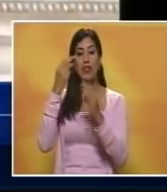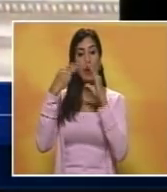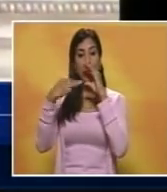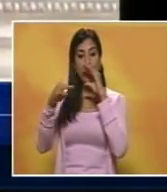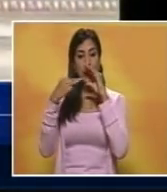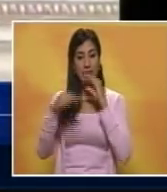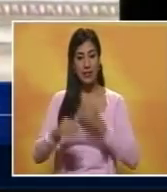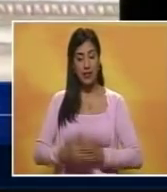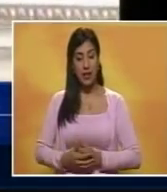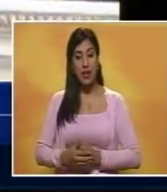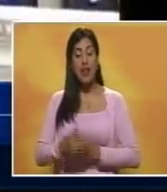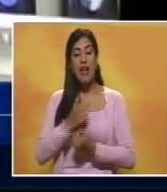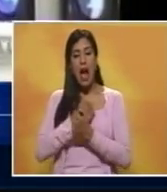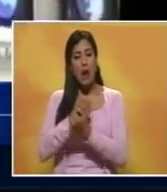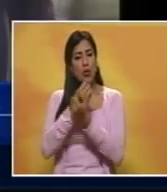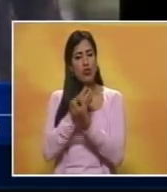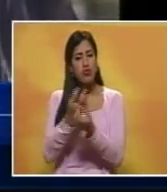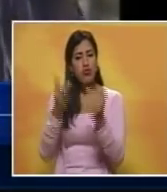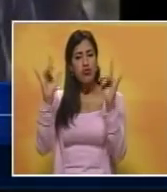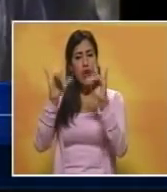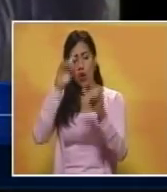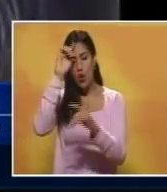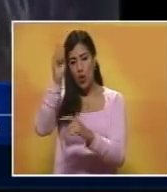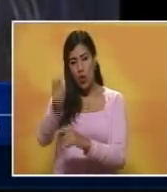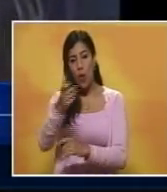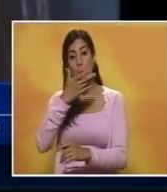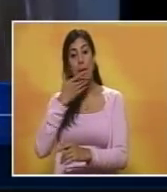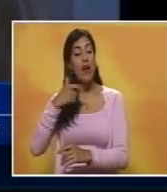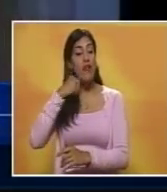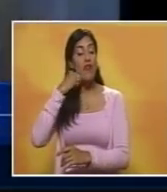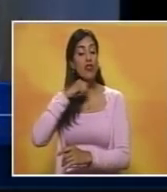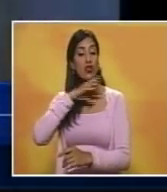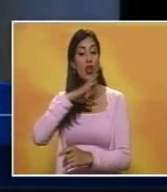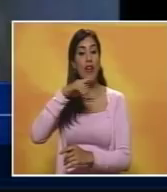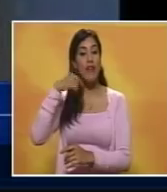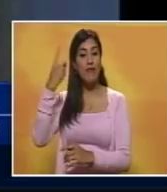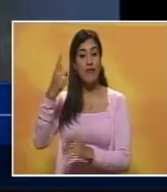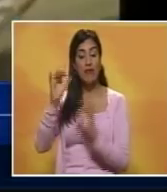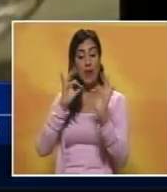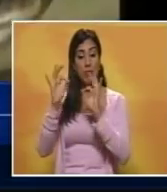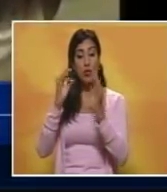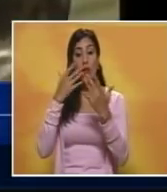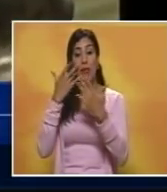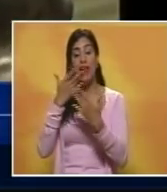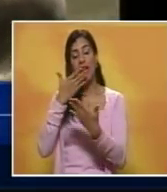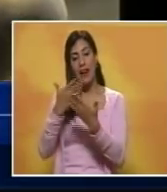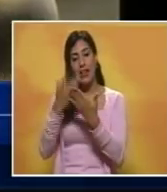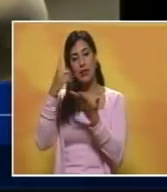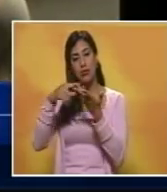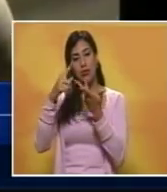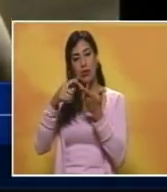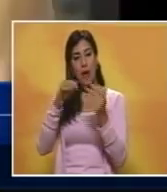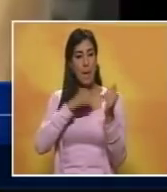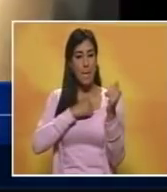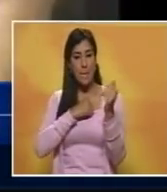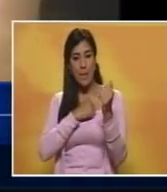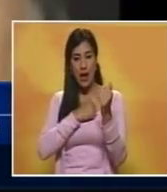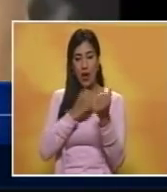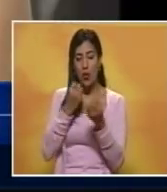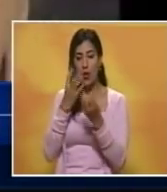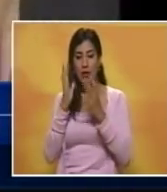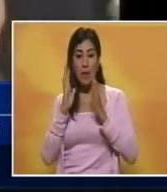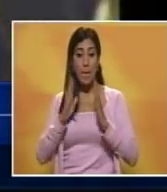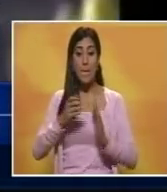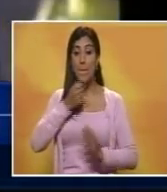mensaje: enviando amor y admiración a una de nuestras talentosas leyendas. Gracias por los innumerables bailes, tu tono,